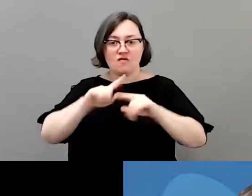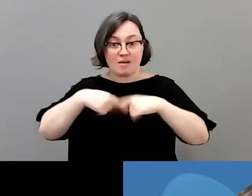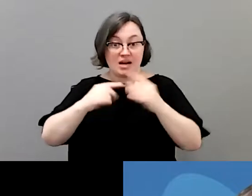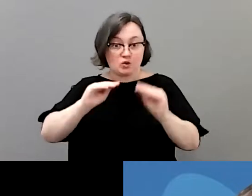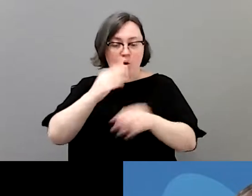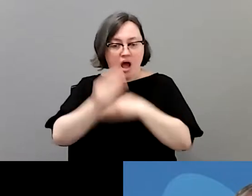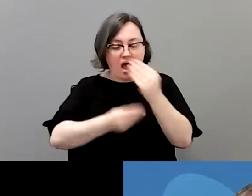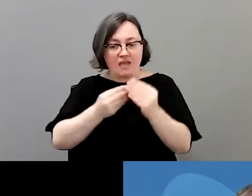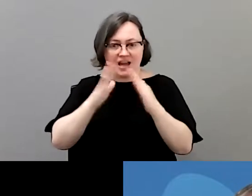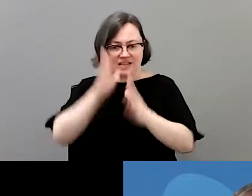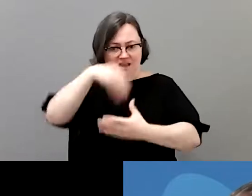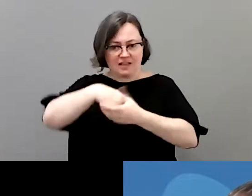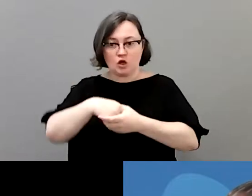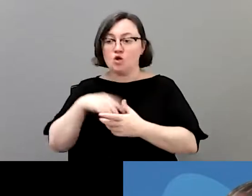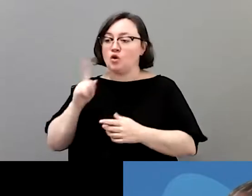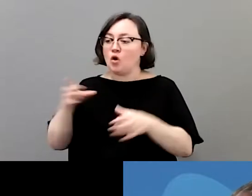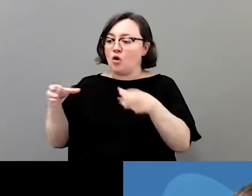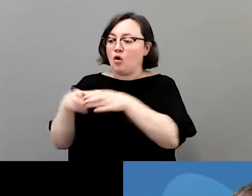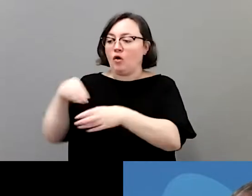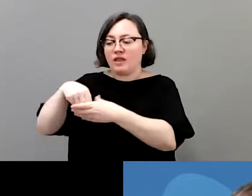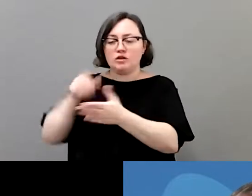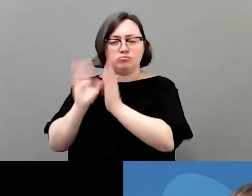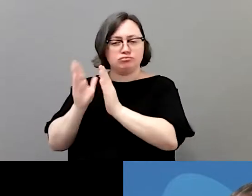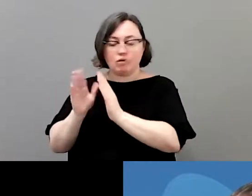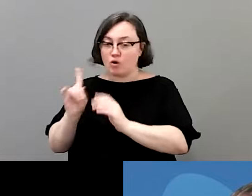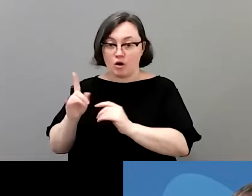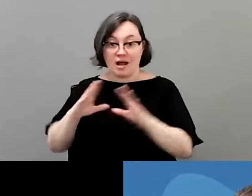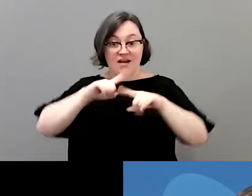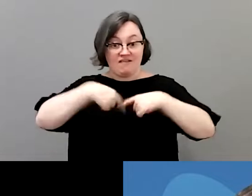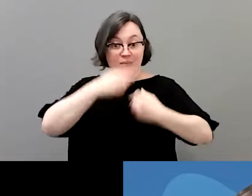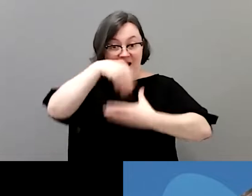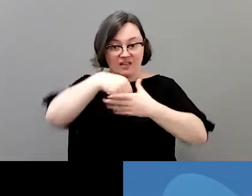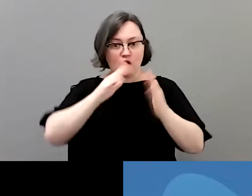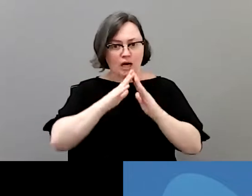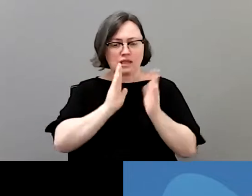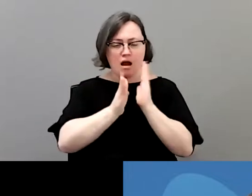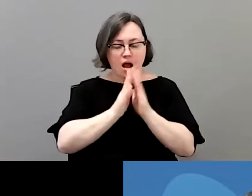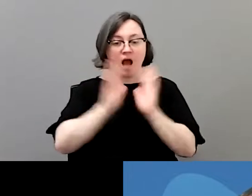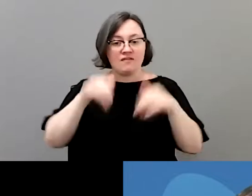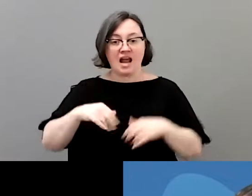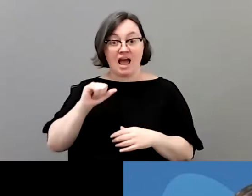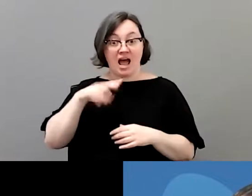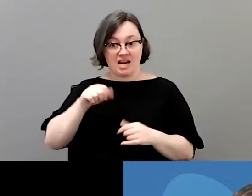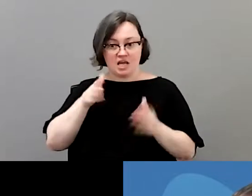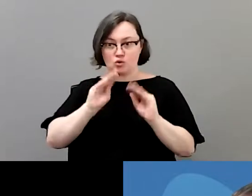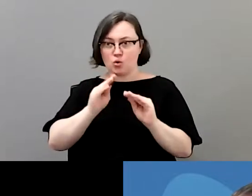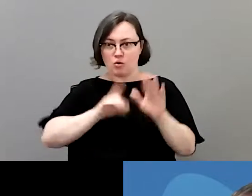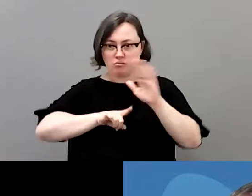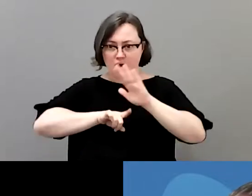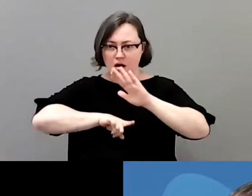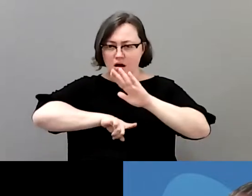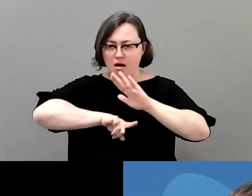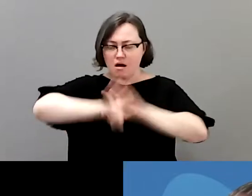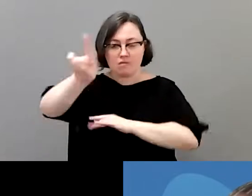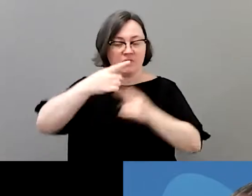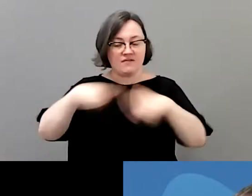¿no?, también desde casa, no solamente desde el centro, pues la evolución en este caso en Anne pues es otra. Entonces, bueno,